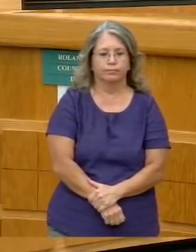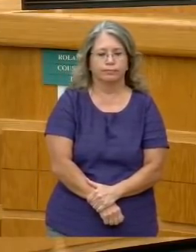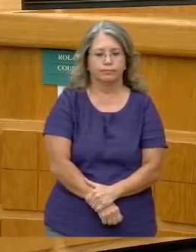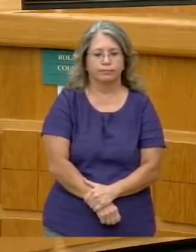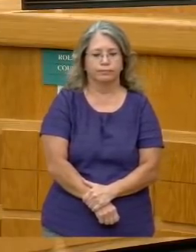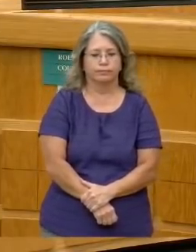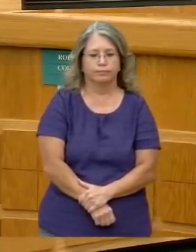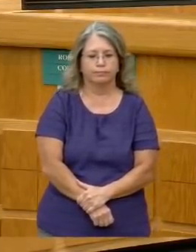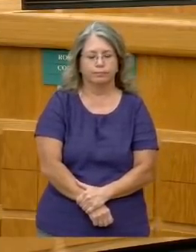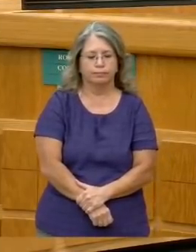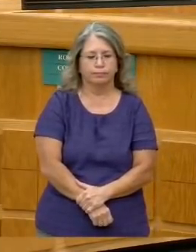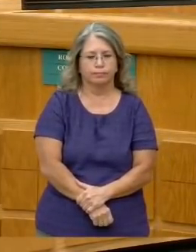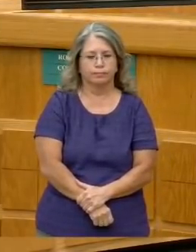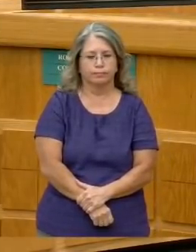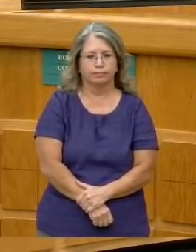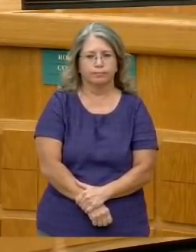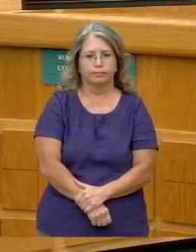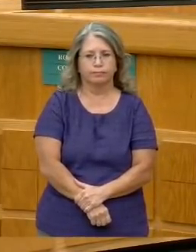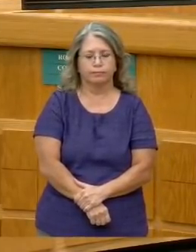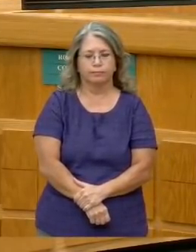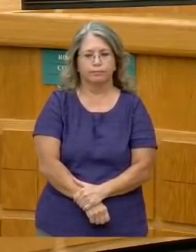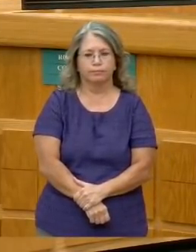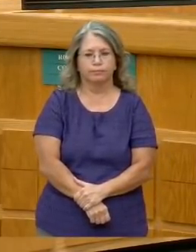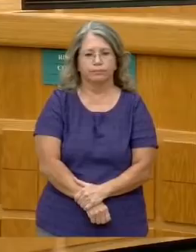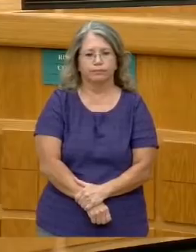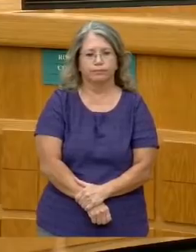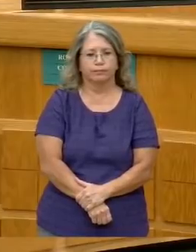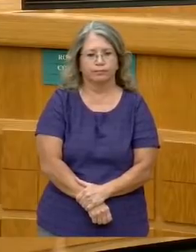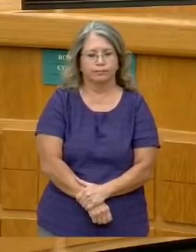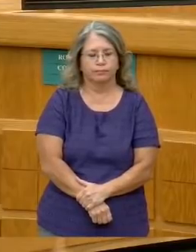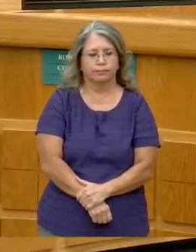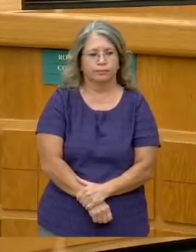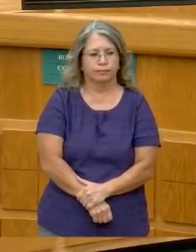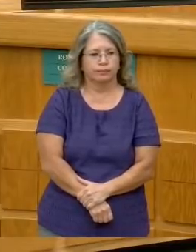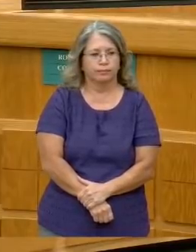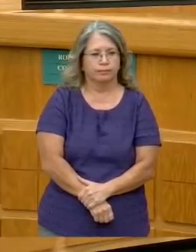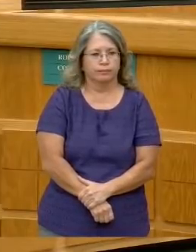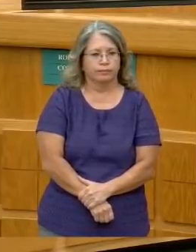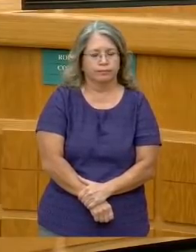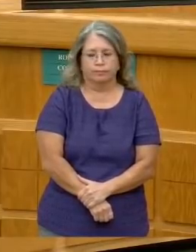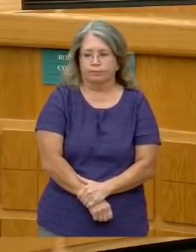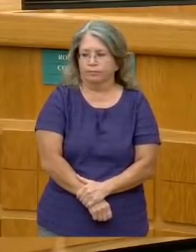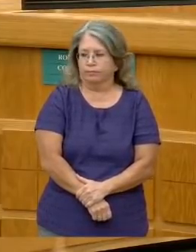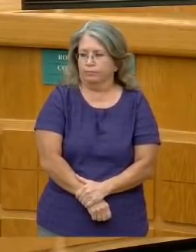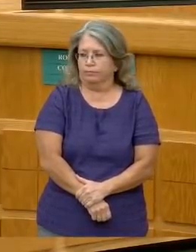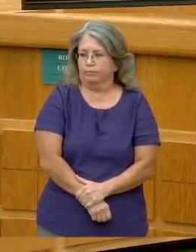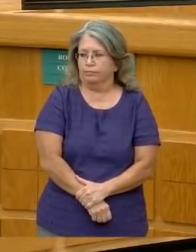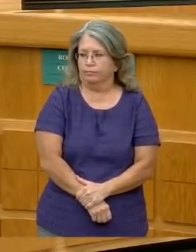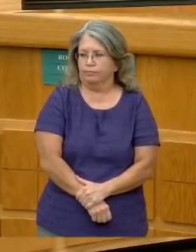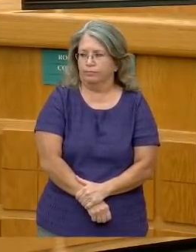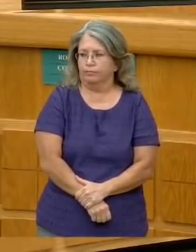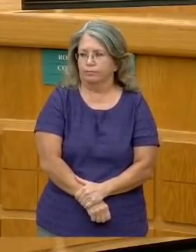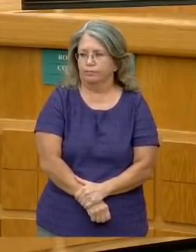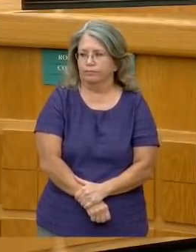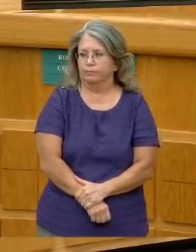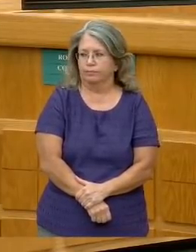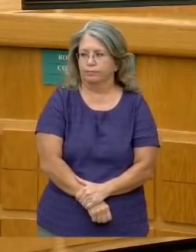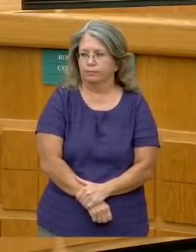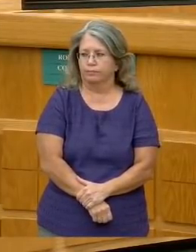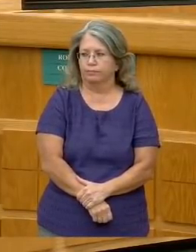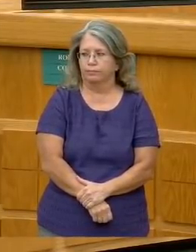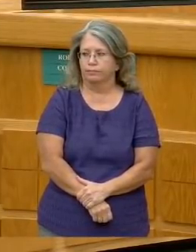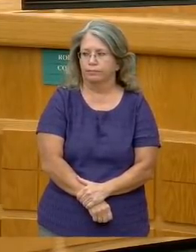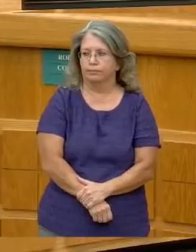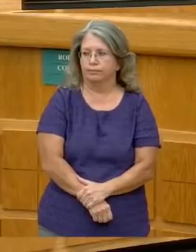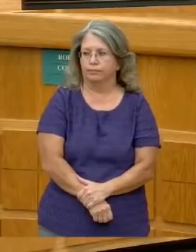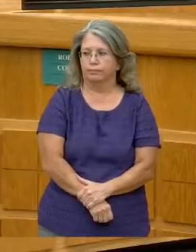todo un amigo. Ayúdenos a que nuestro trabajo sea más fácil y siga las precauciones. Asimismo, le quiero agradecer a los elementos